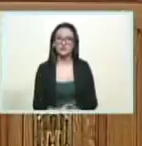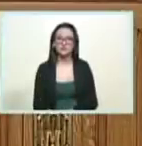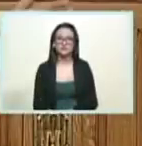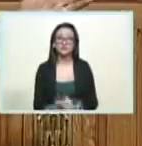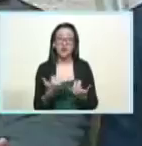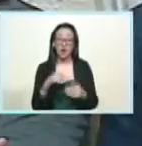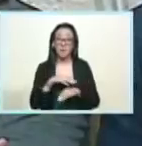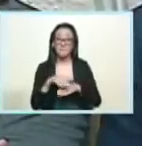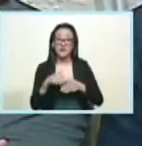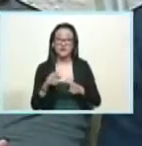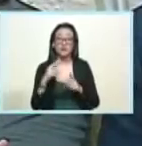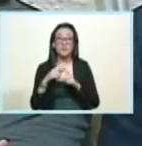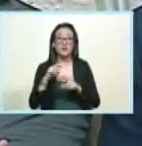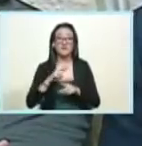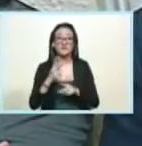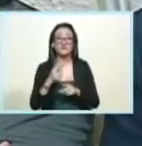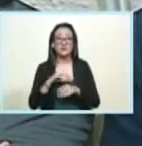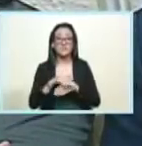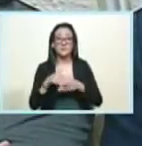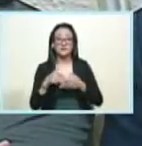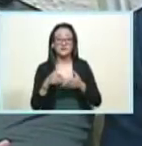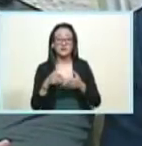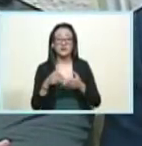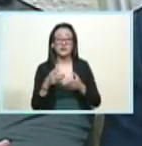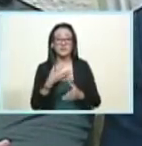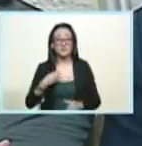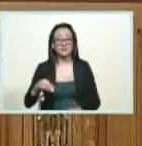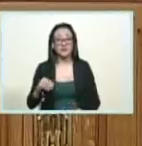ahora como ministro y vicepresidente de gobierno.